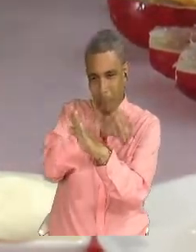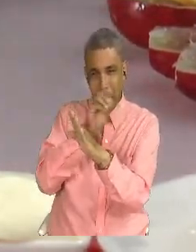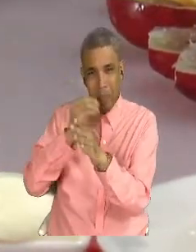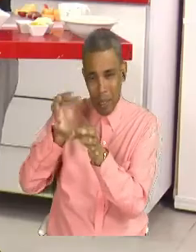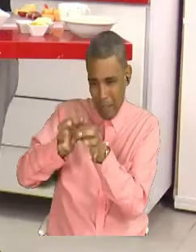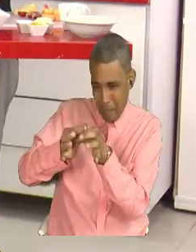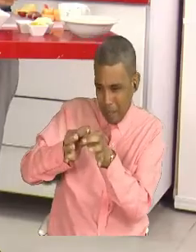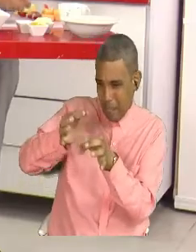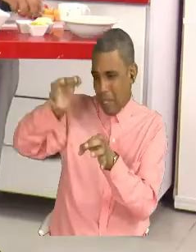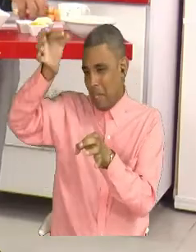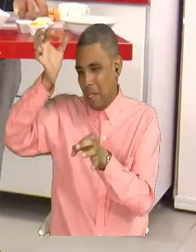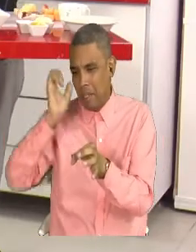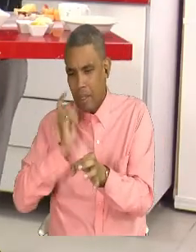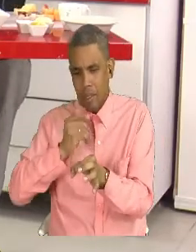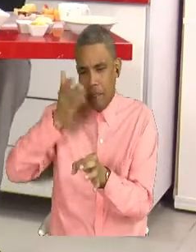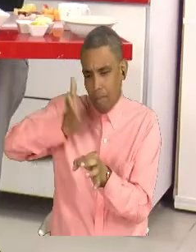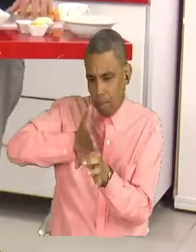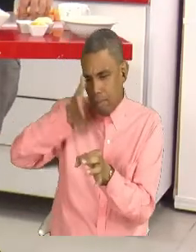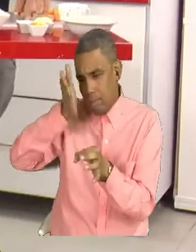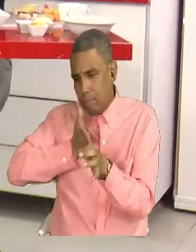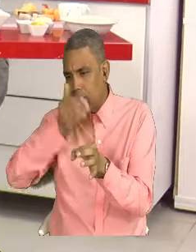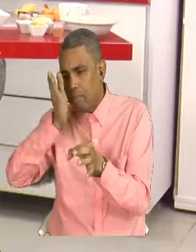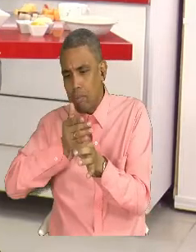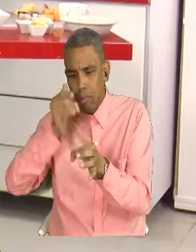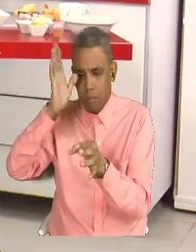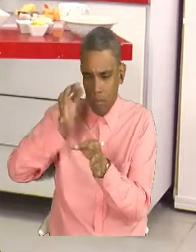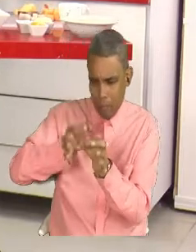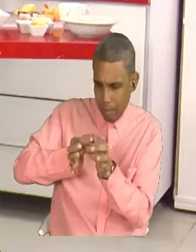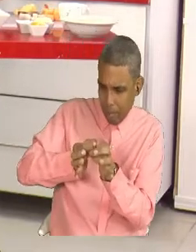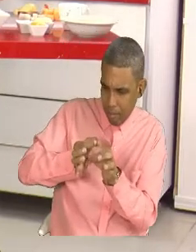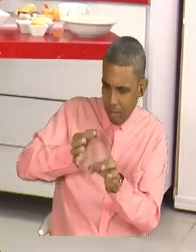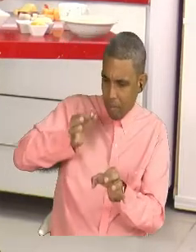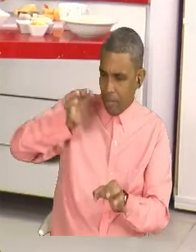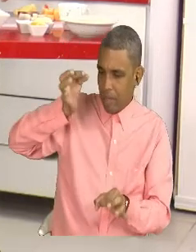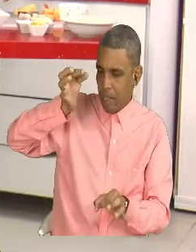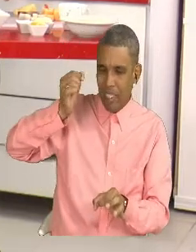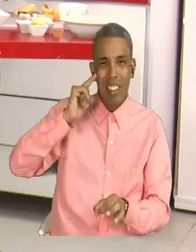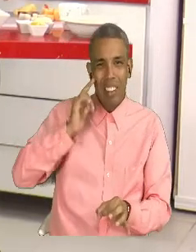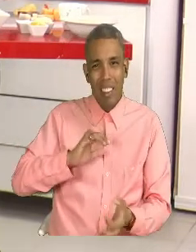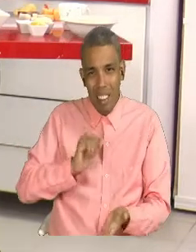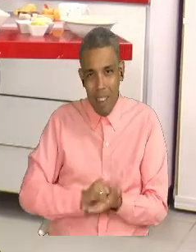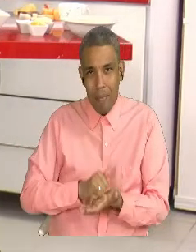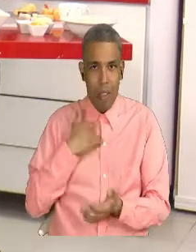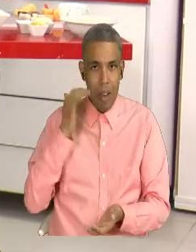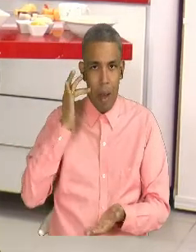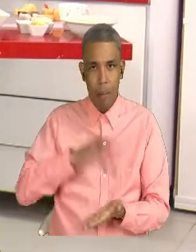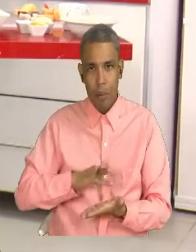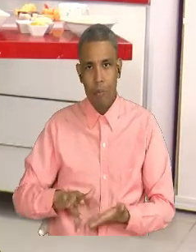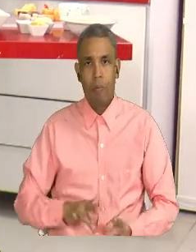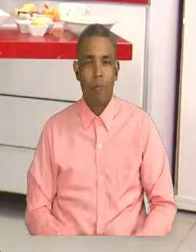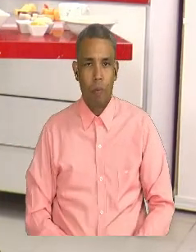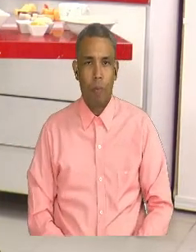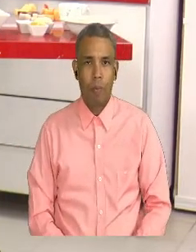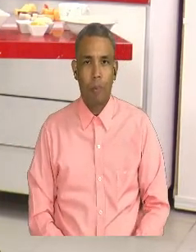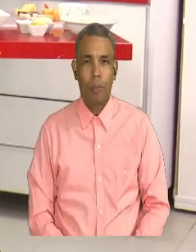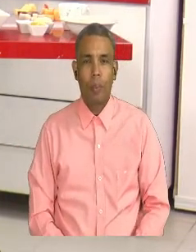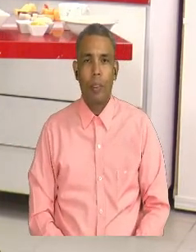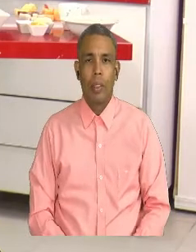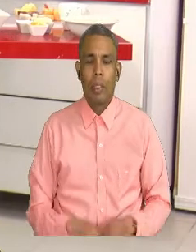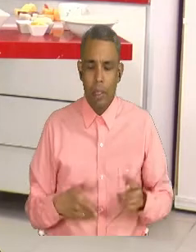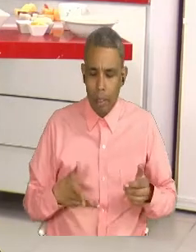estos son los palmitos de mar. Okay, ya acá quedan en también trocitos también. Esta sería la mezcla de la ensalada, ¿sí? Perfecto. Y la vinagreta o